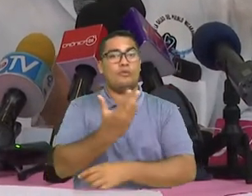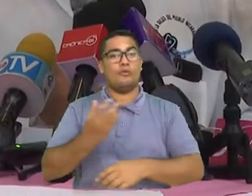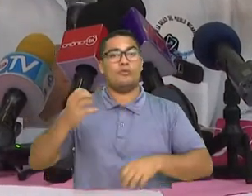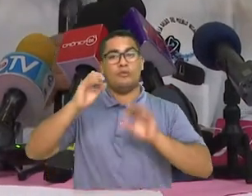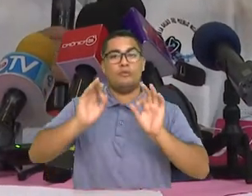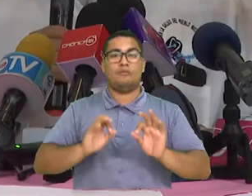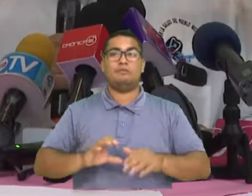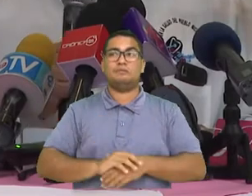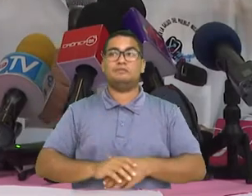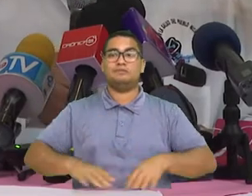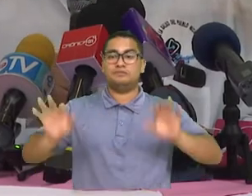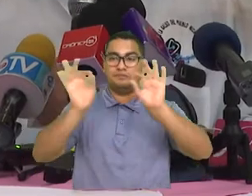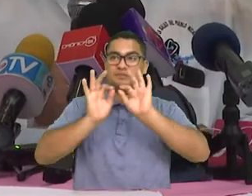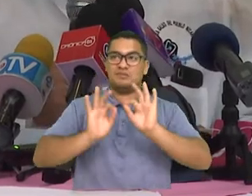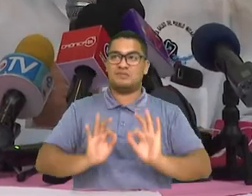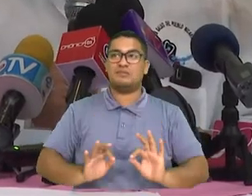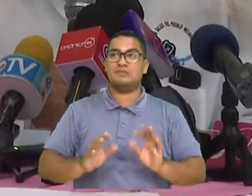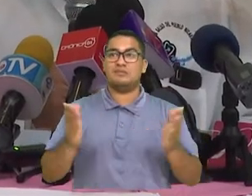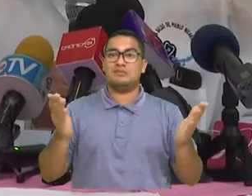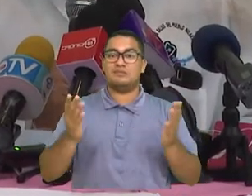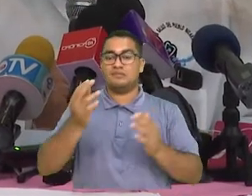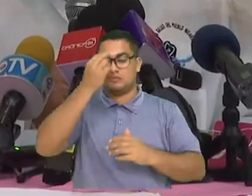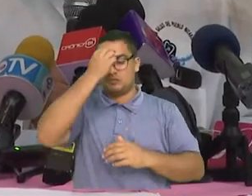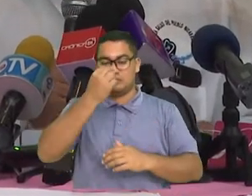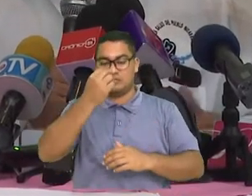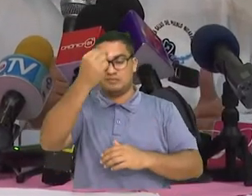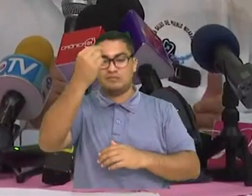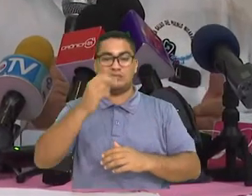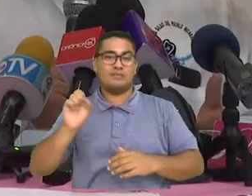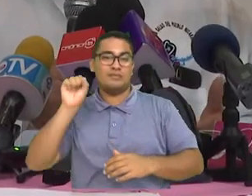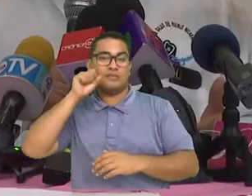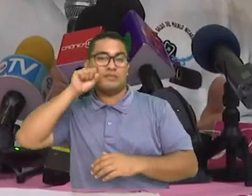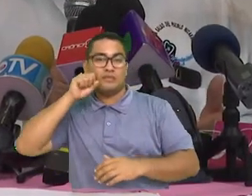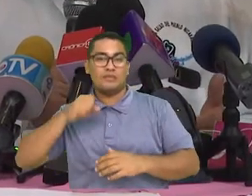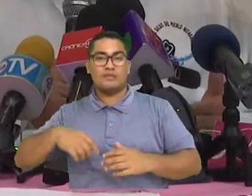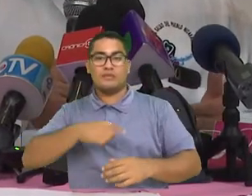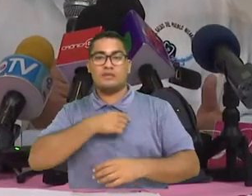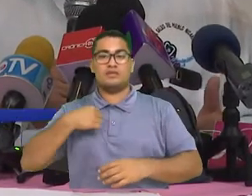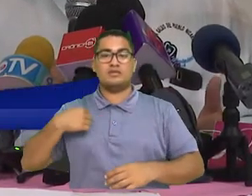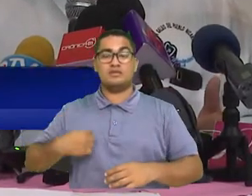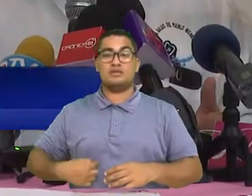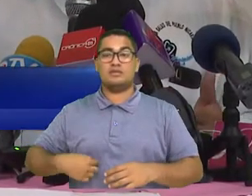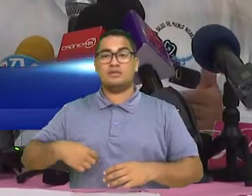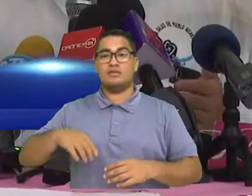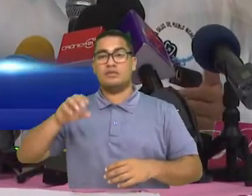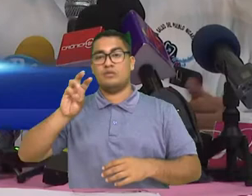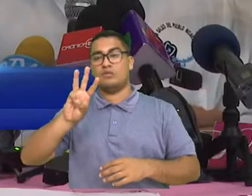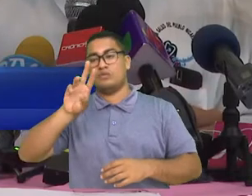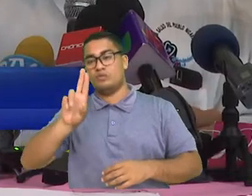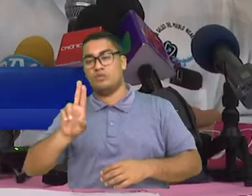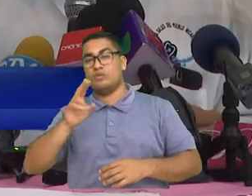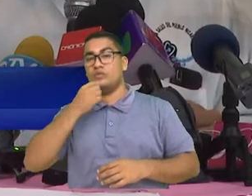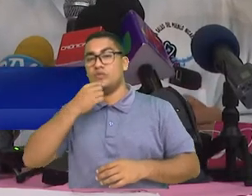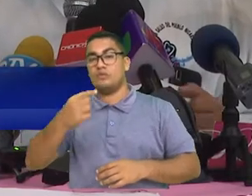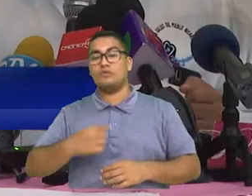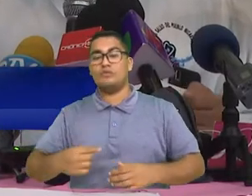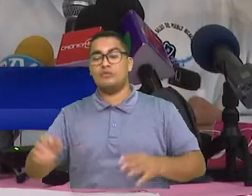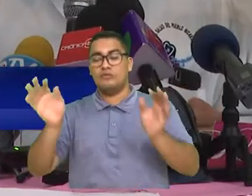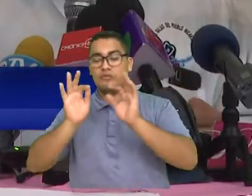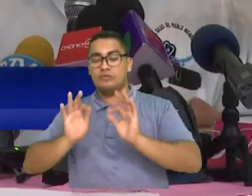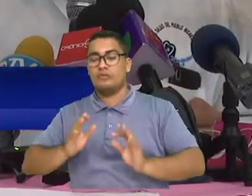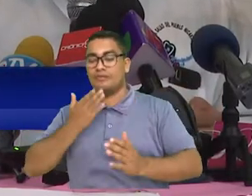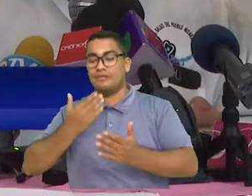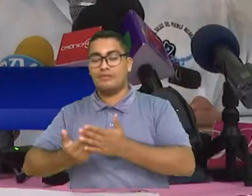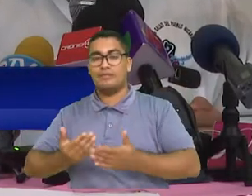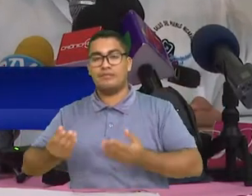Además, solicitamos al excelentísimo embajador Wu transmitirlo a su gobierno el agradecimiento y